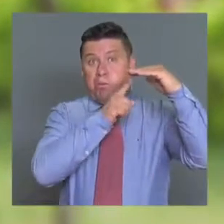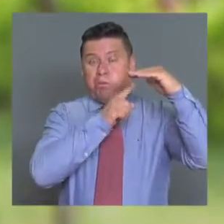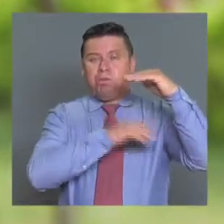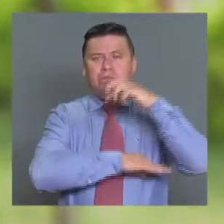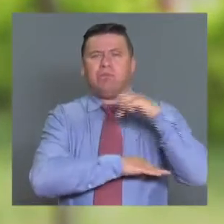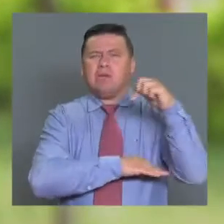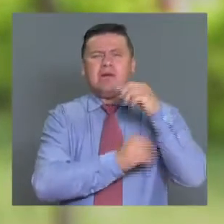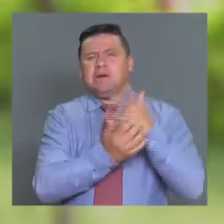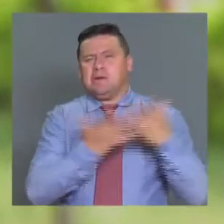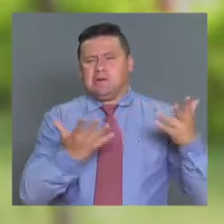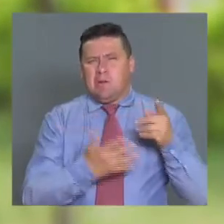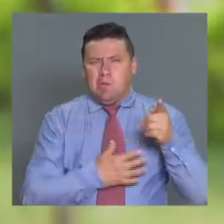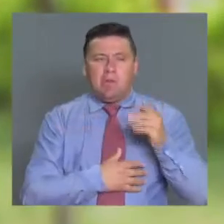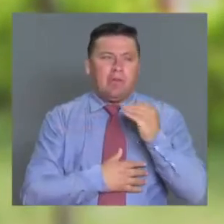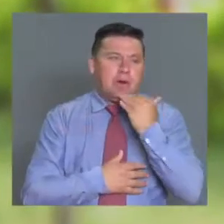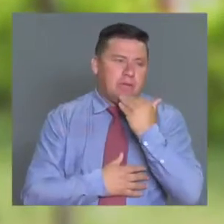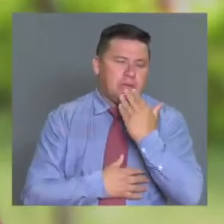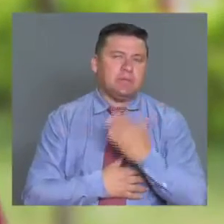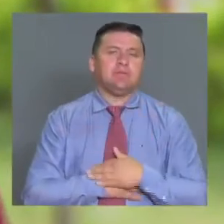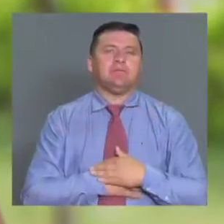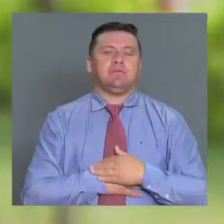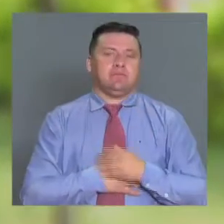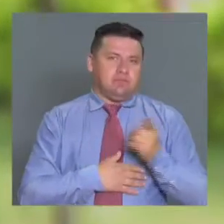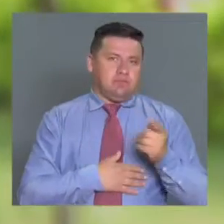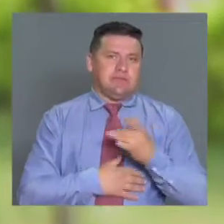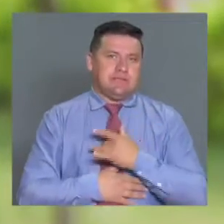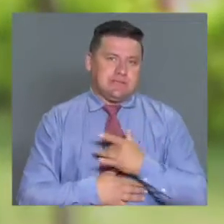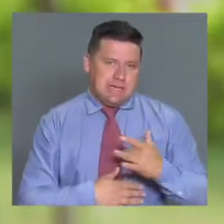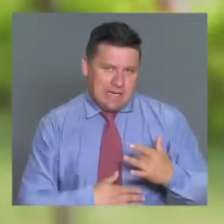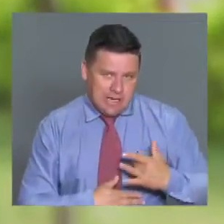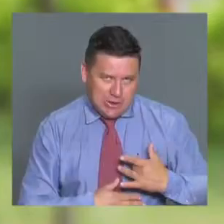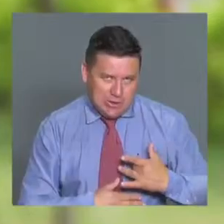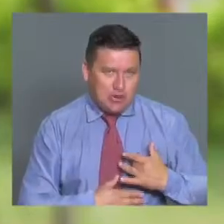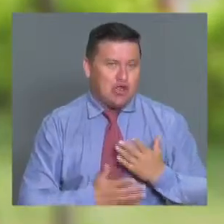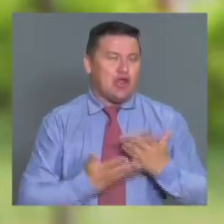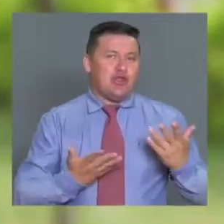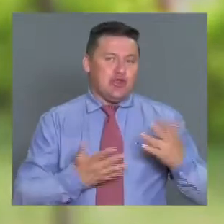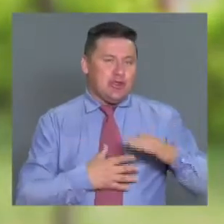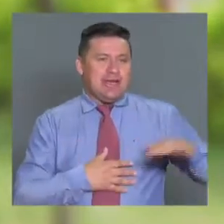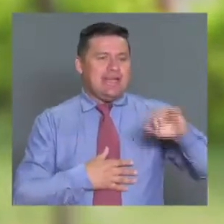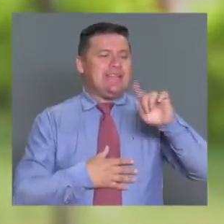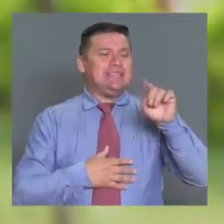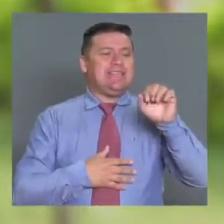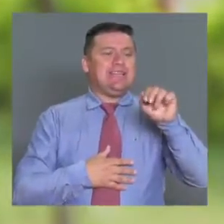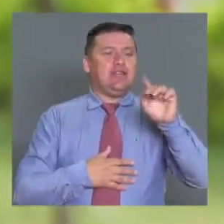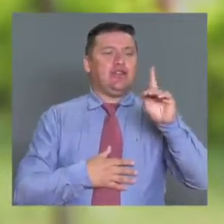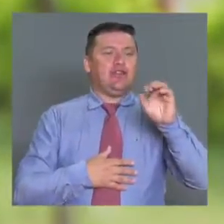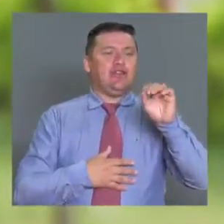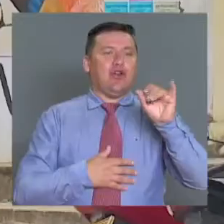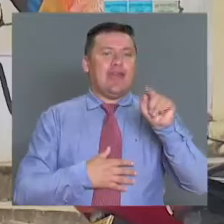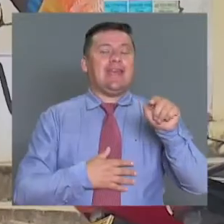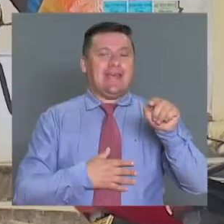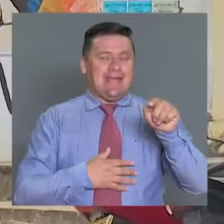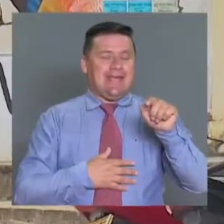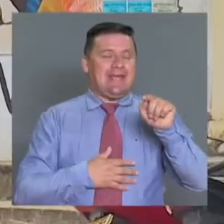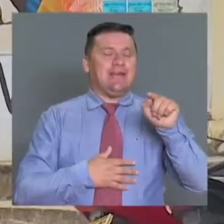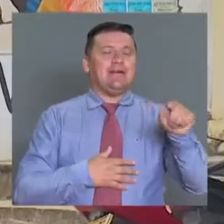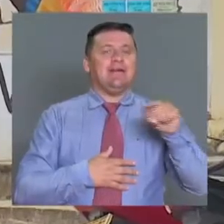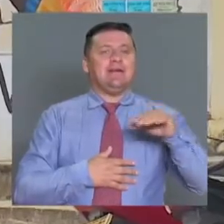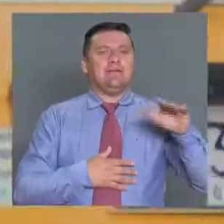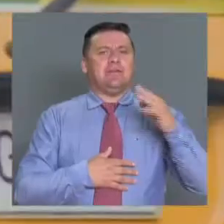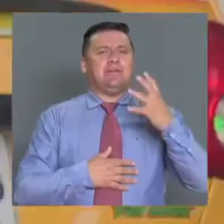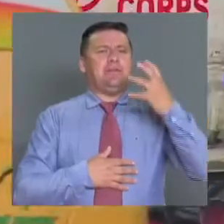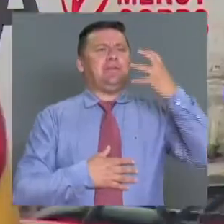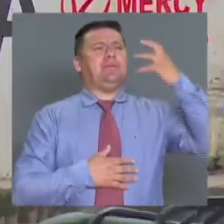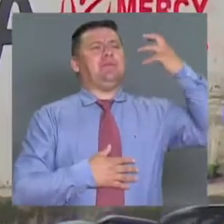encontrar un sinnúmero de cosas por ejemplo la parte dedicada a la salud que está ubicada en sibundoy donde podemos mirar toda la parte ancestral